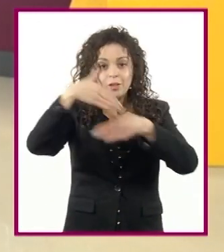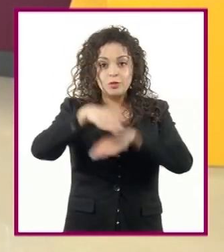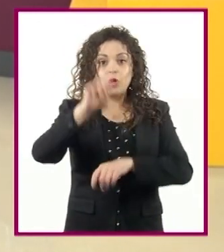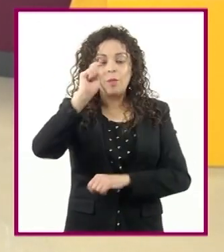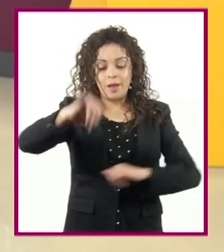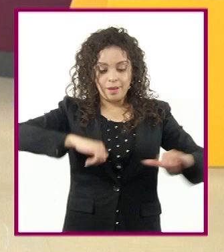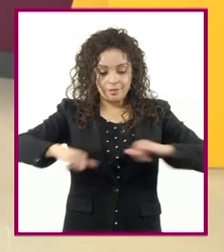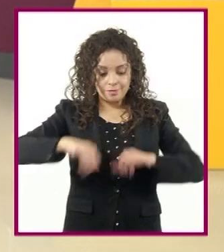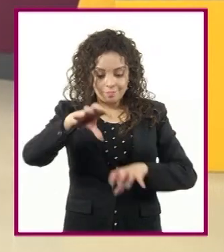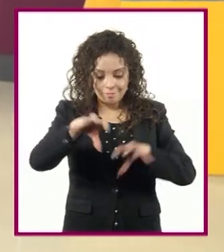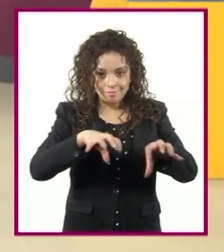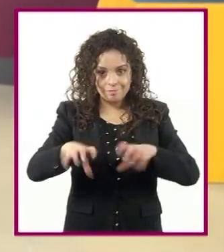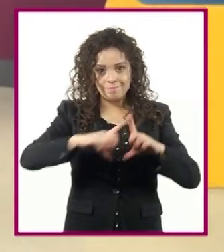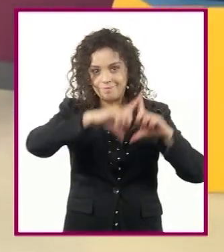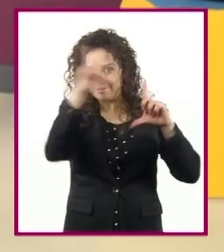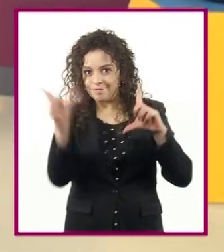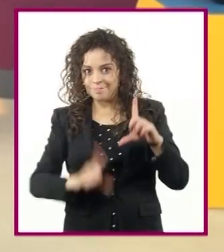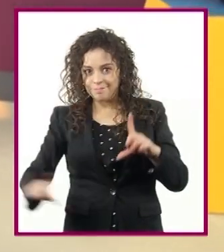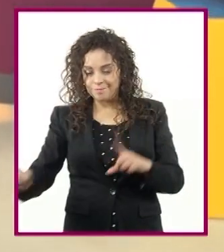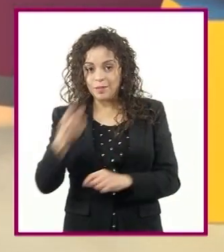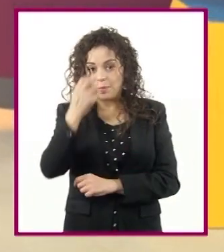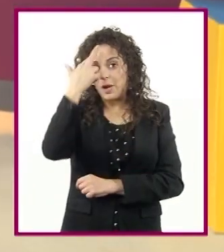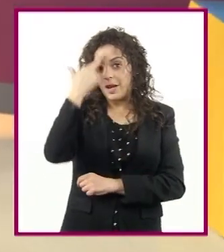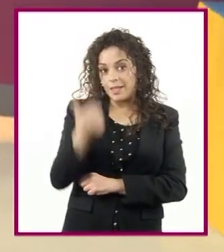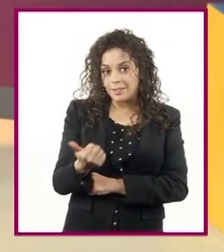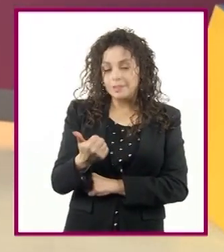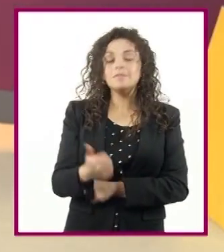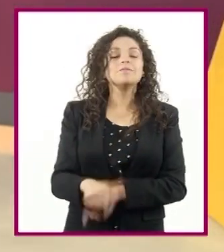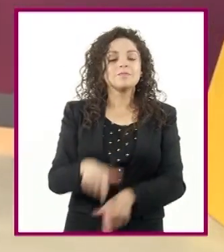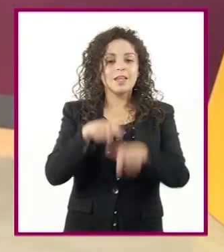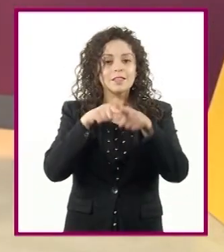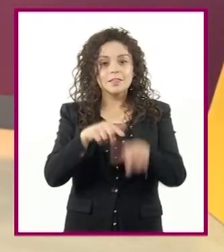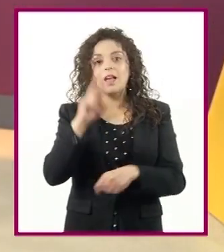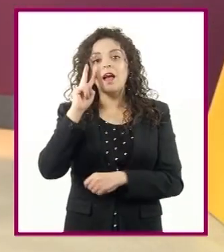espacio geográfico. Por lo que les invitamos a seguir las